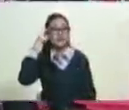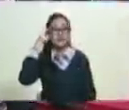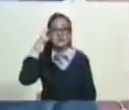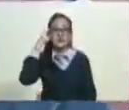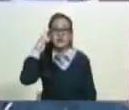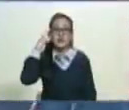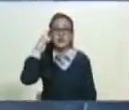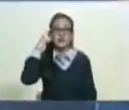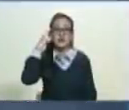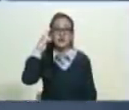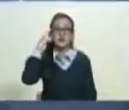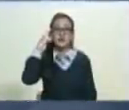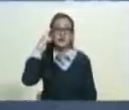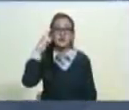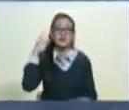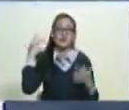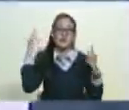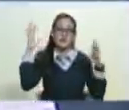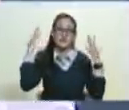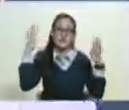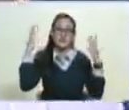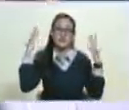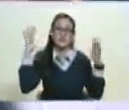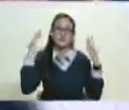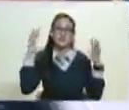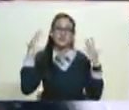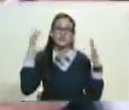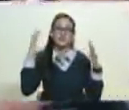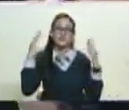el Parlamento,